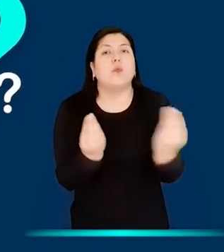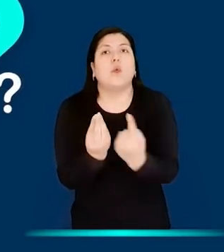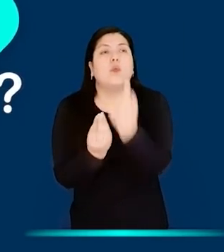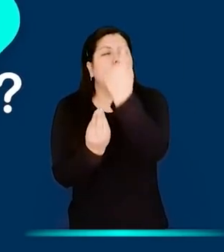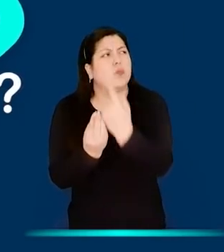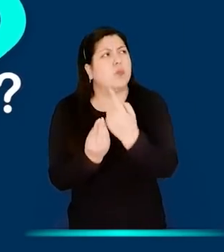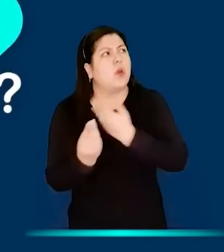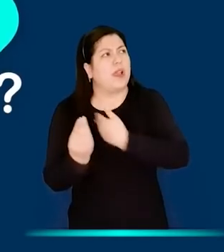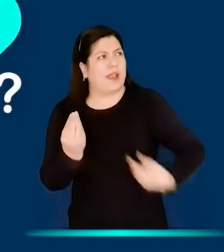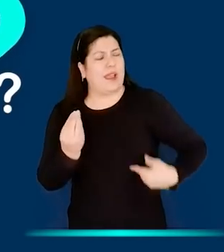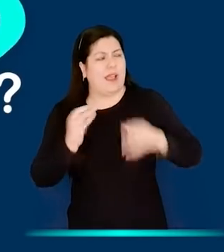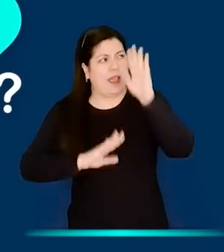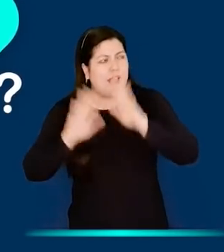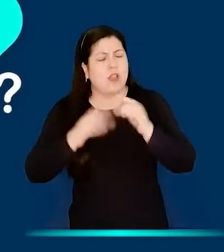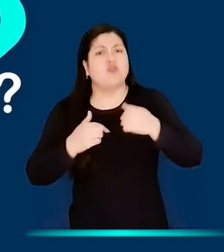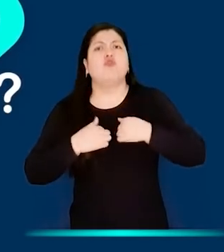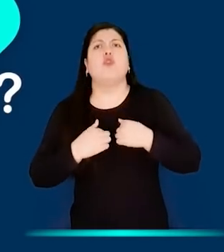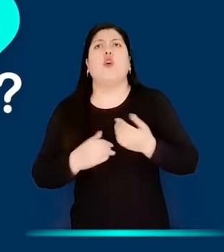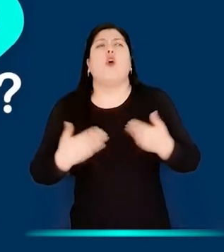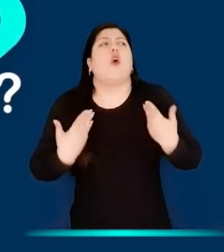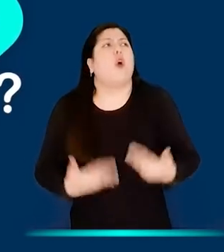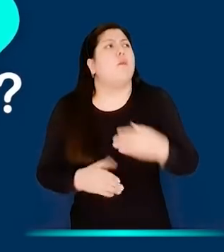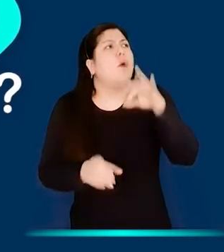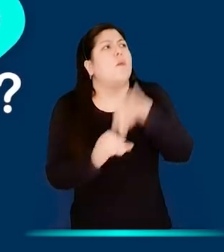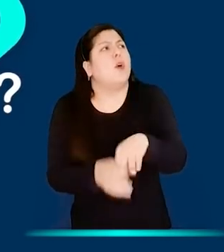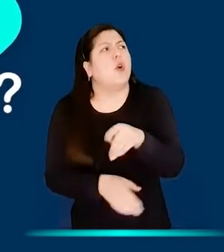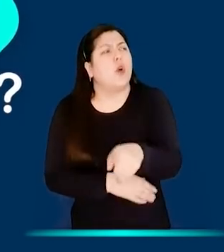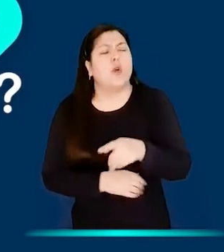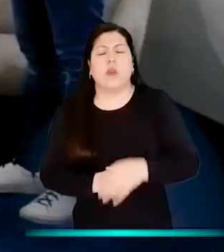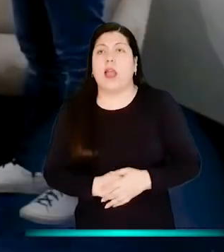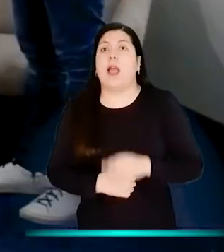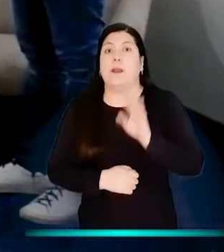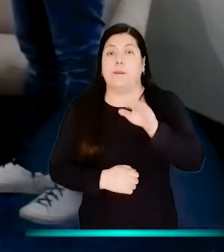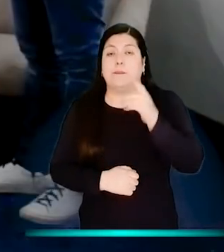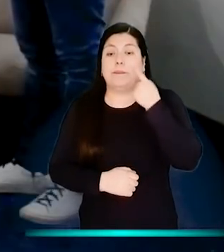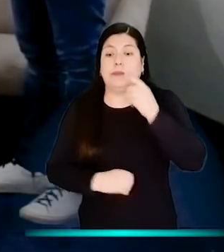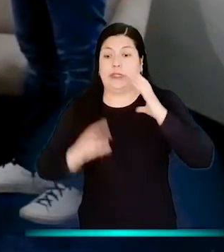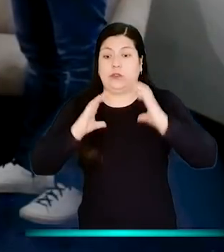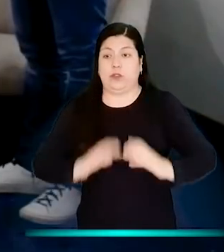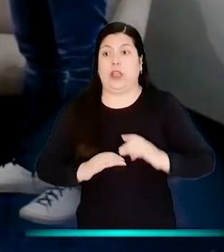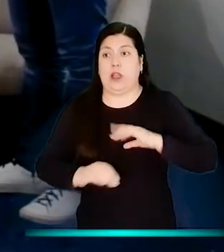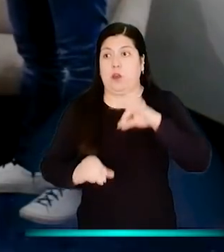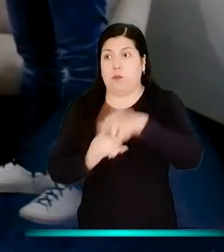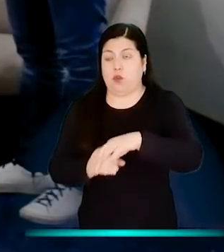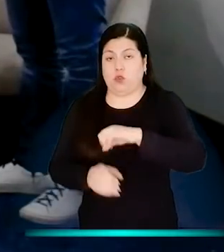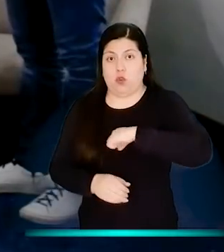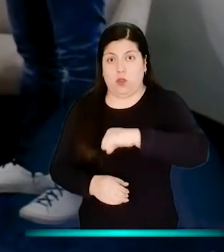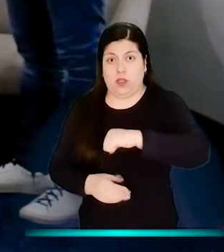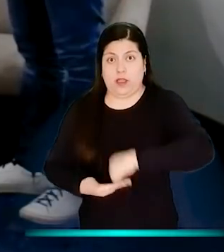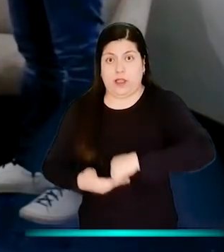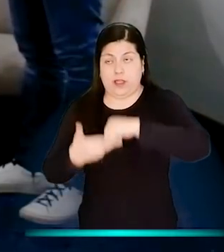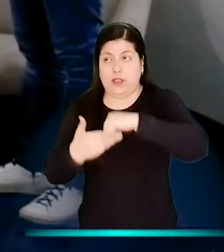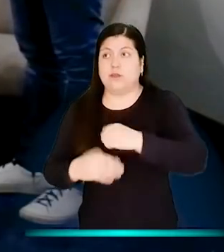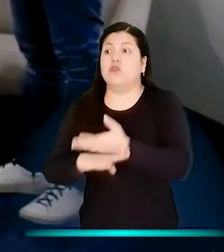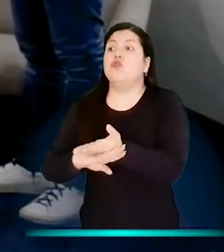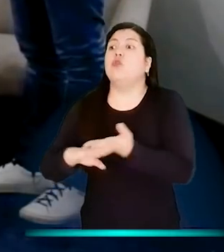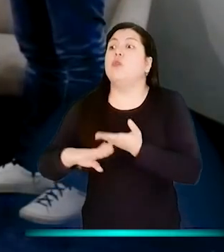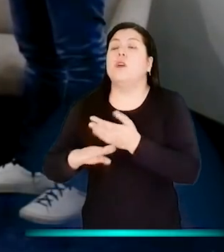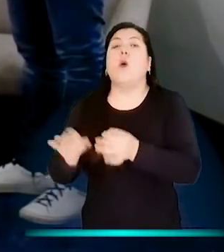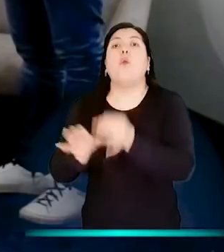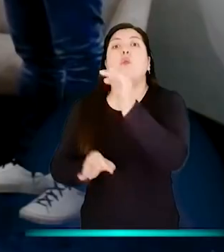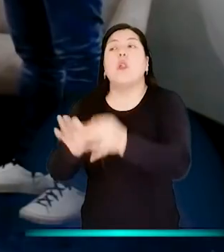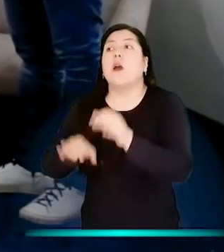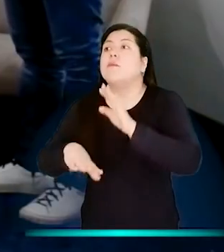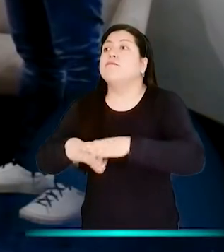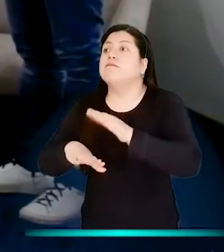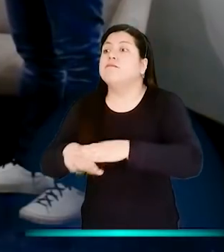interpartidista. Como ciudadano, ¿qué debo hacer para participar, para votar? El ciudadano que vaya a ejercer su derecho al voto tiene que